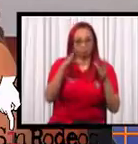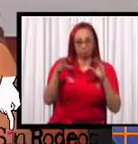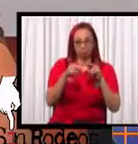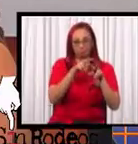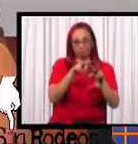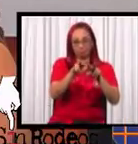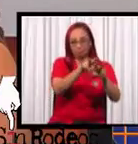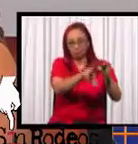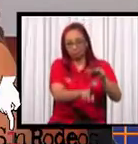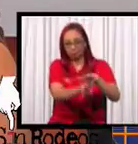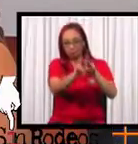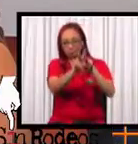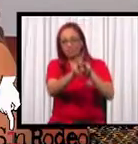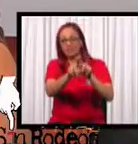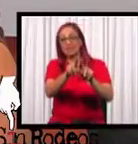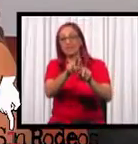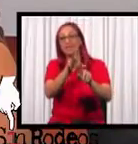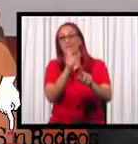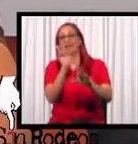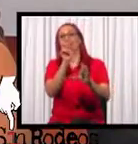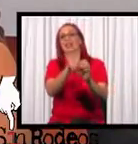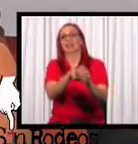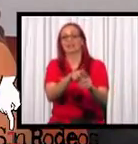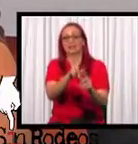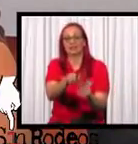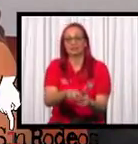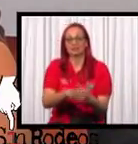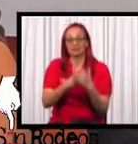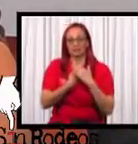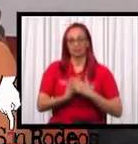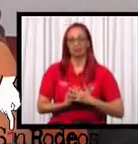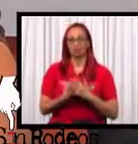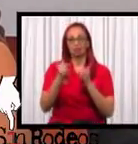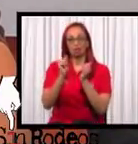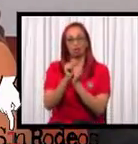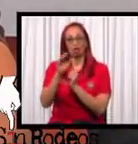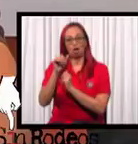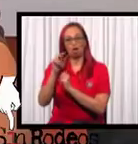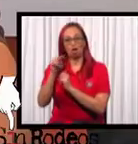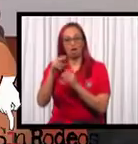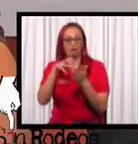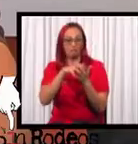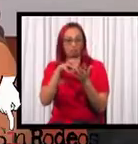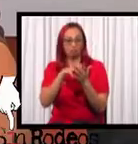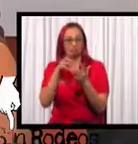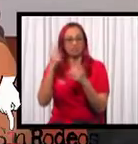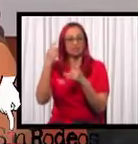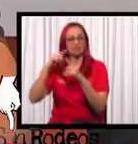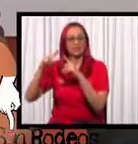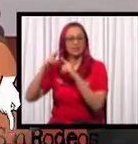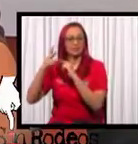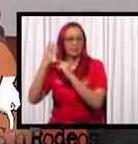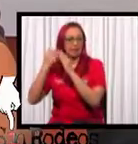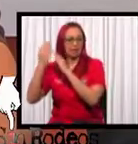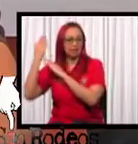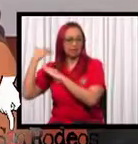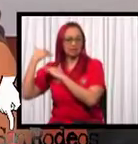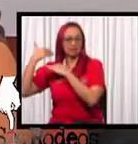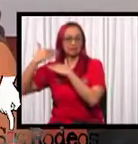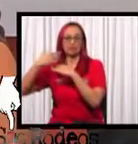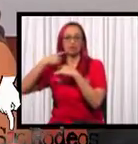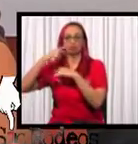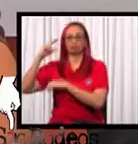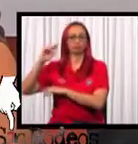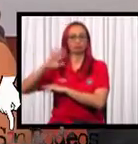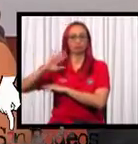y desde que esto inició, Conarroz en reiteradas ocasiones pues se opuso a que